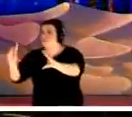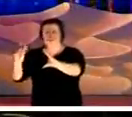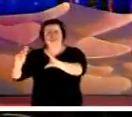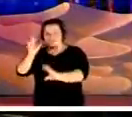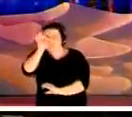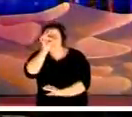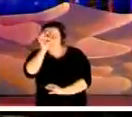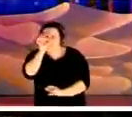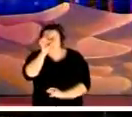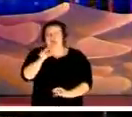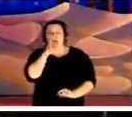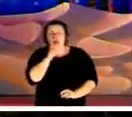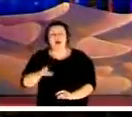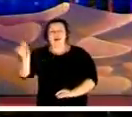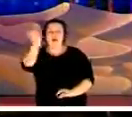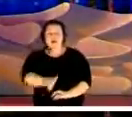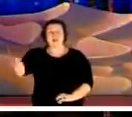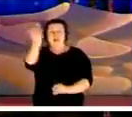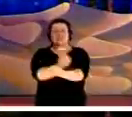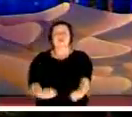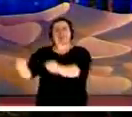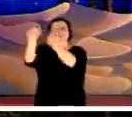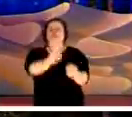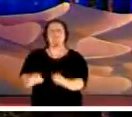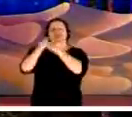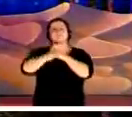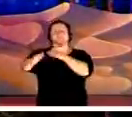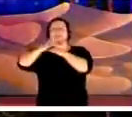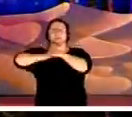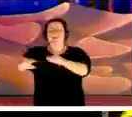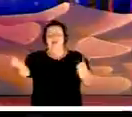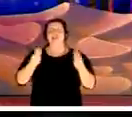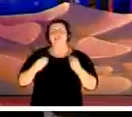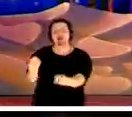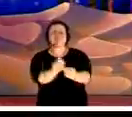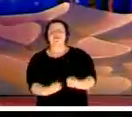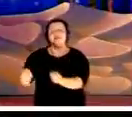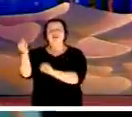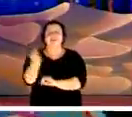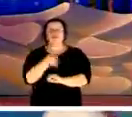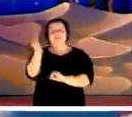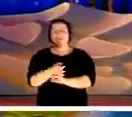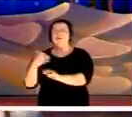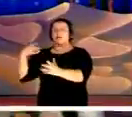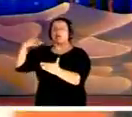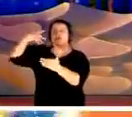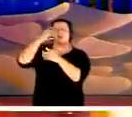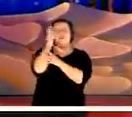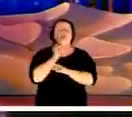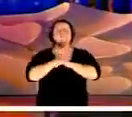depender, que la vida marina hay que proteger. Cuando lleva la vida sin parar, contaminando todo nuestro